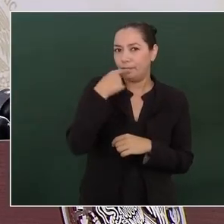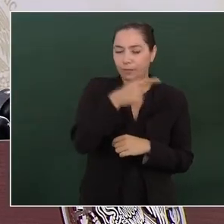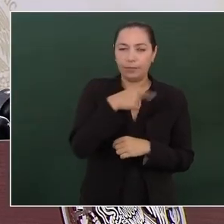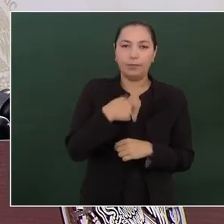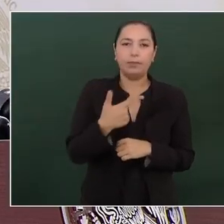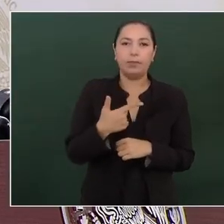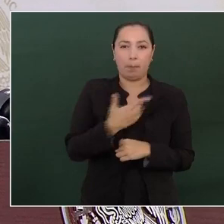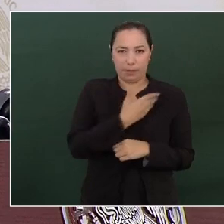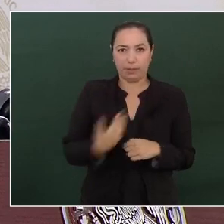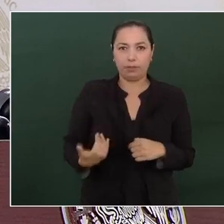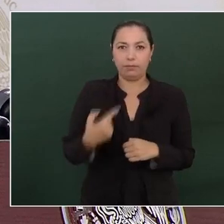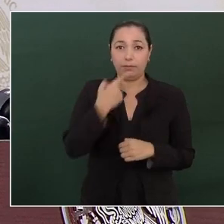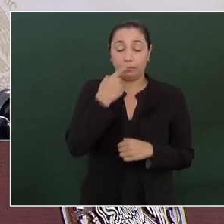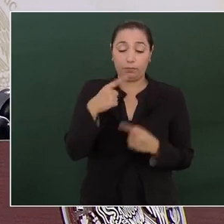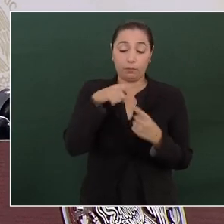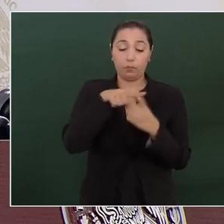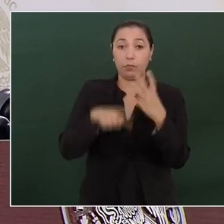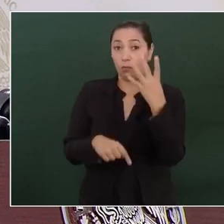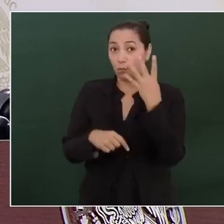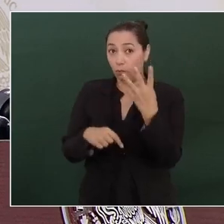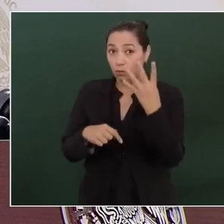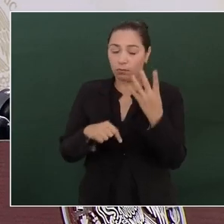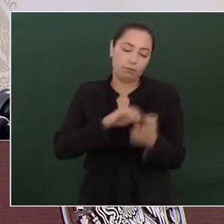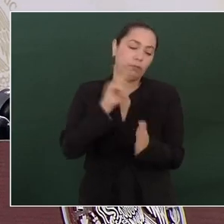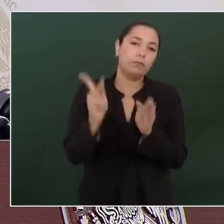cuatro asuntos pendientes de resolver